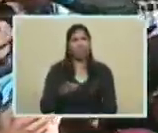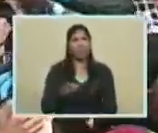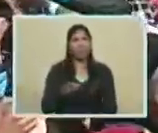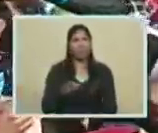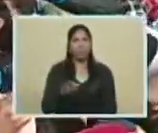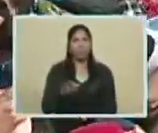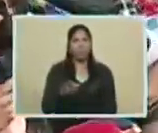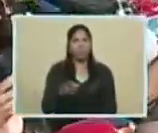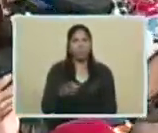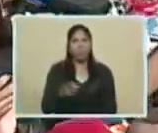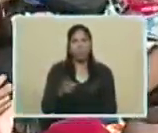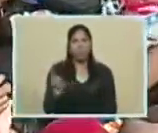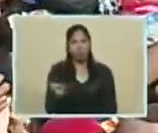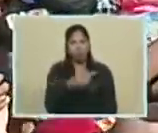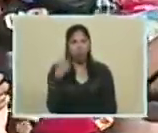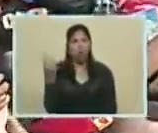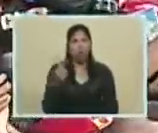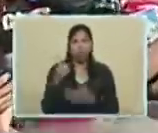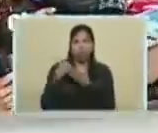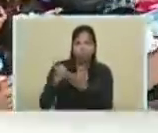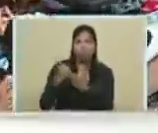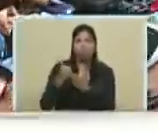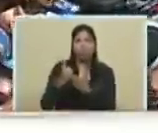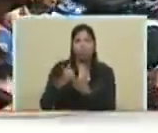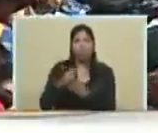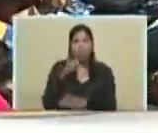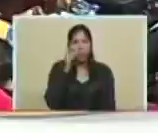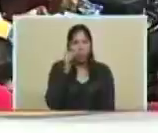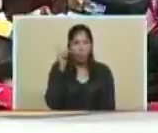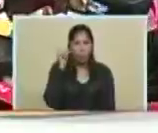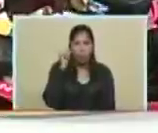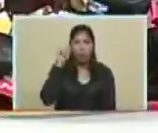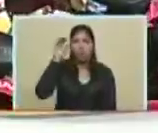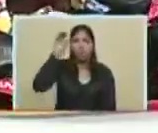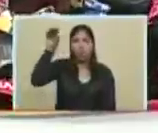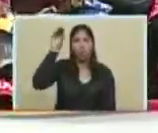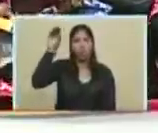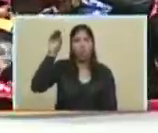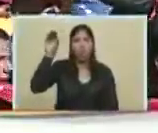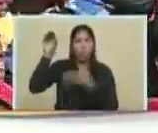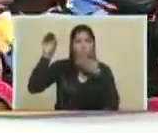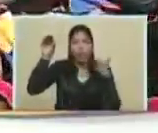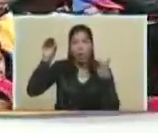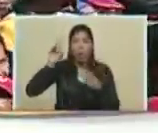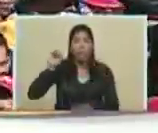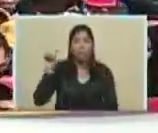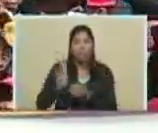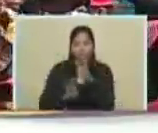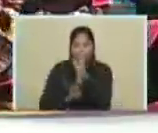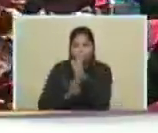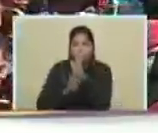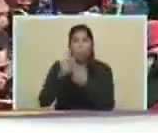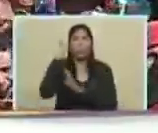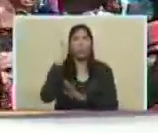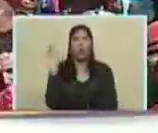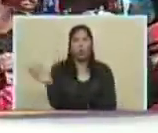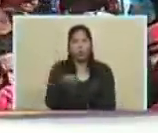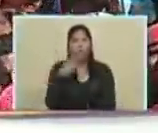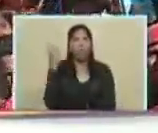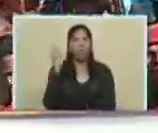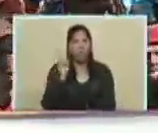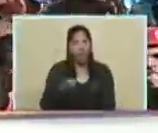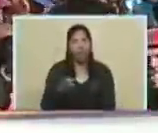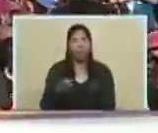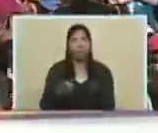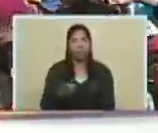los constructores y las constructoras del futuro de Venezuela, por ahora y para siempre,